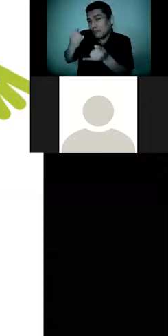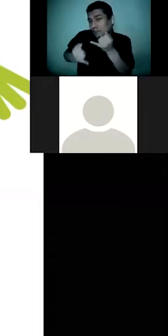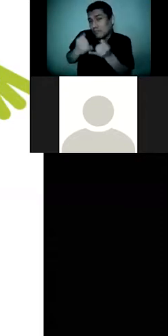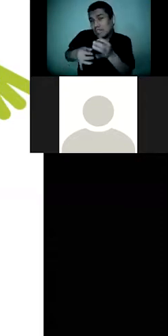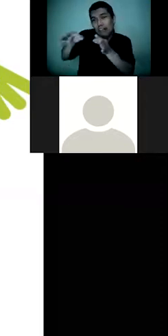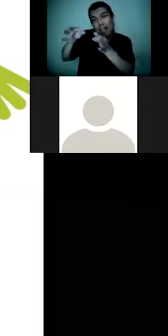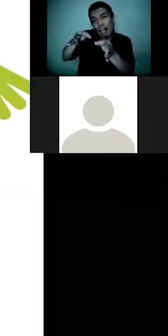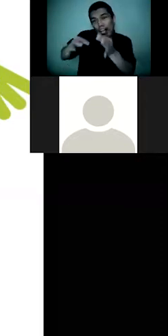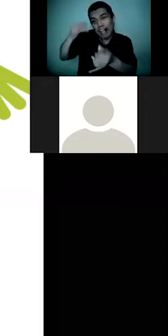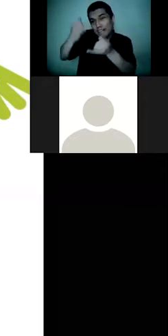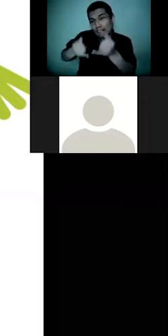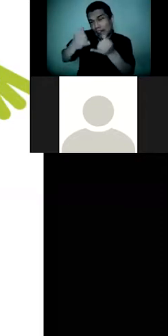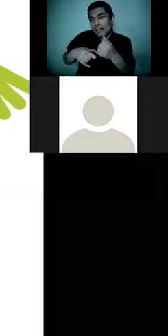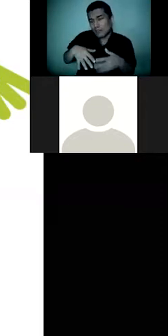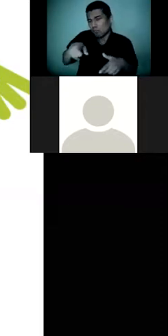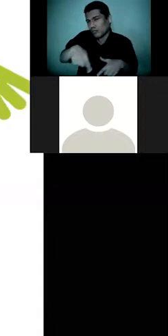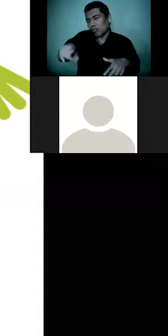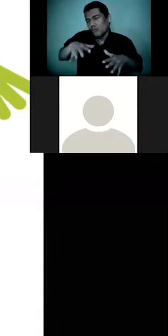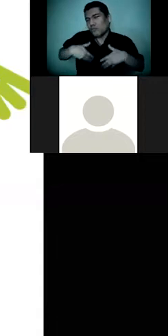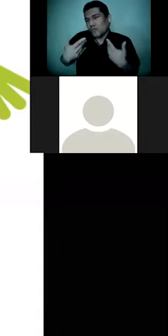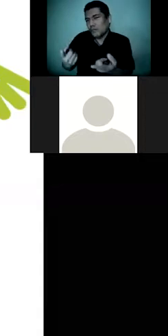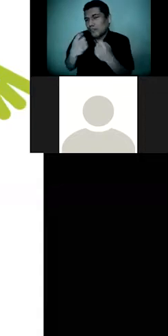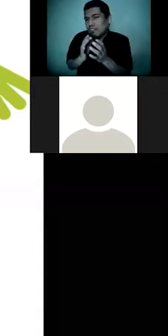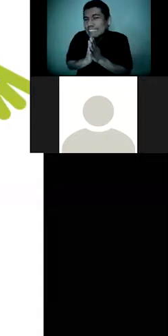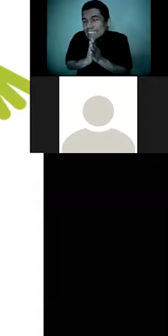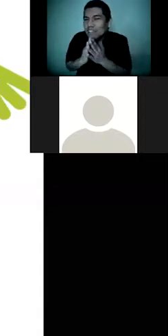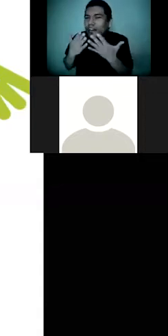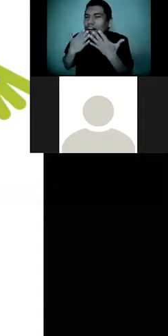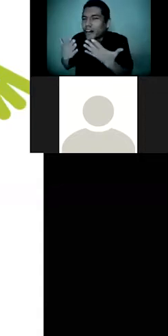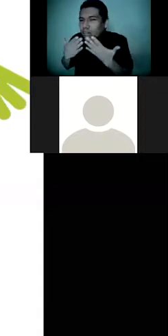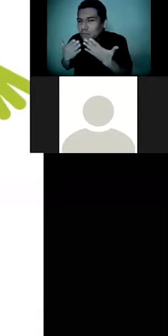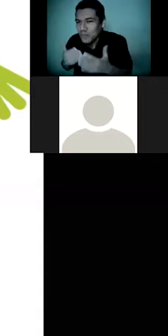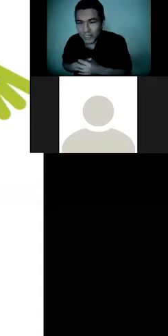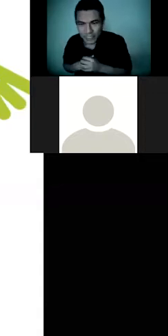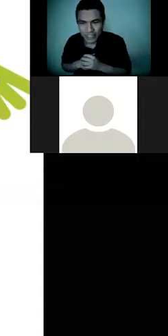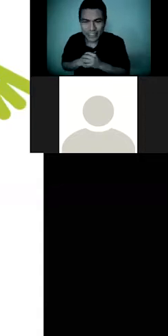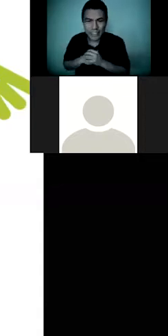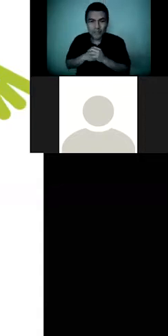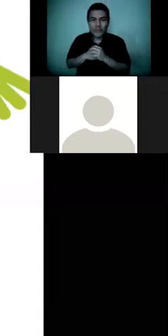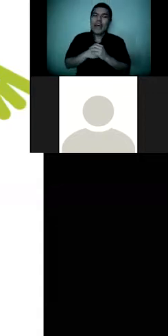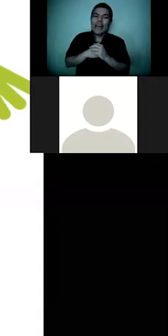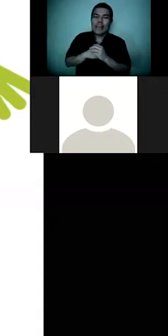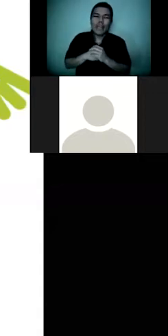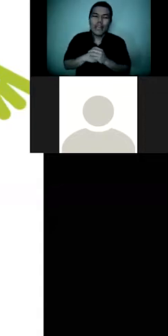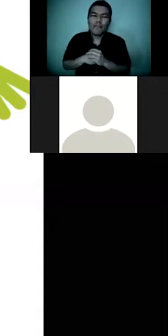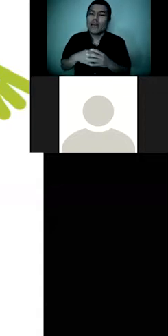Si alguien quiere preguntar, mejor vamos a esperar al final. Al final vamos a preguntar y ahí ahí vamos a responder. ¿Ok?